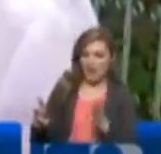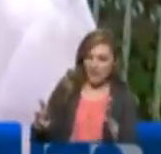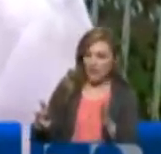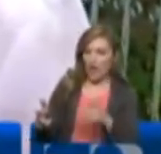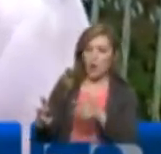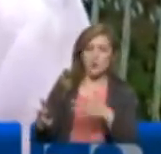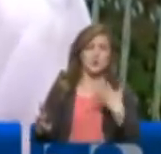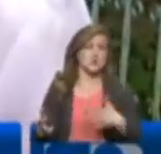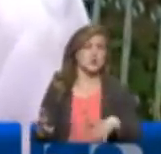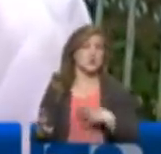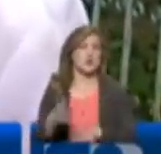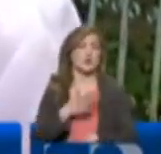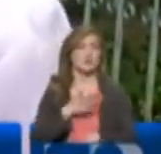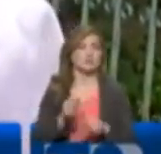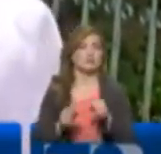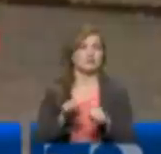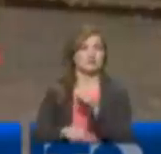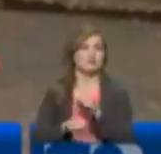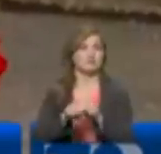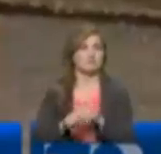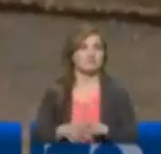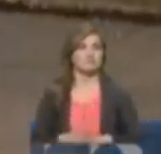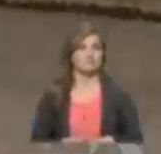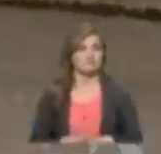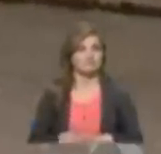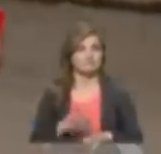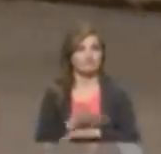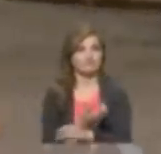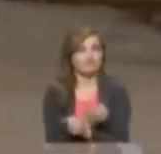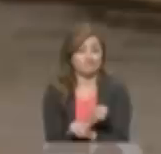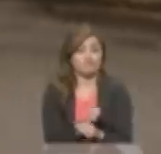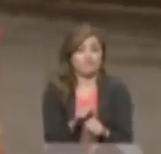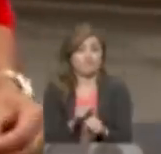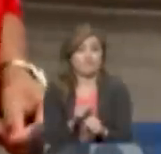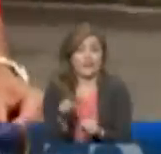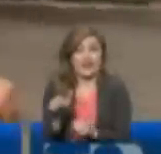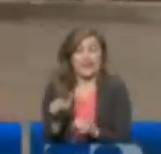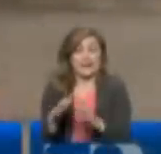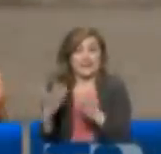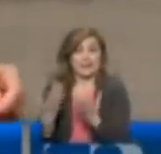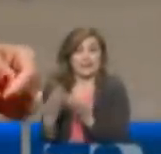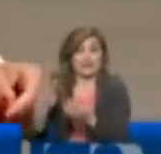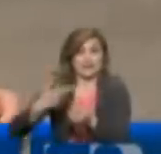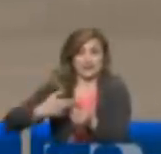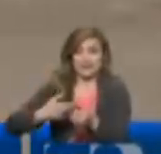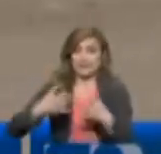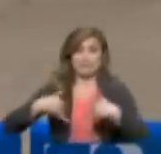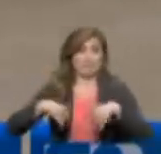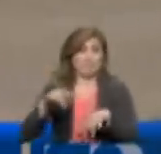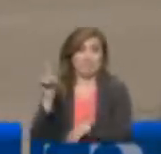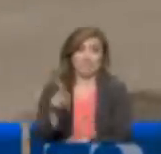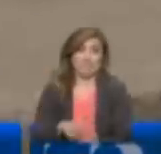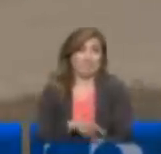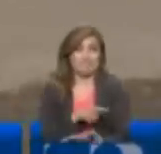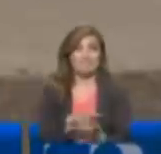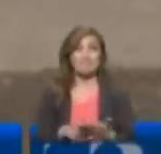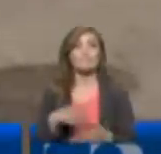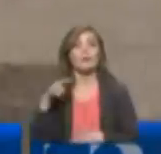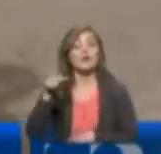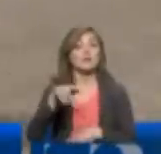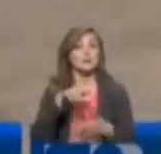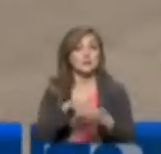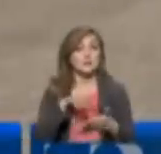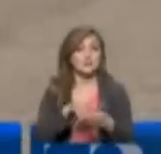el carro que explotó veo que la diestra está dormida tras la explosión se paralizaron las clases de medicina de la universidad de guayaquil los